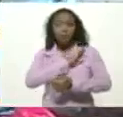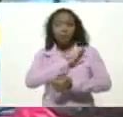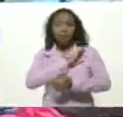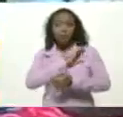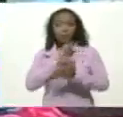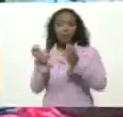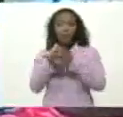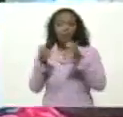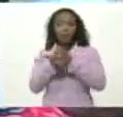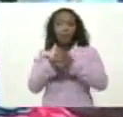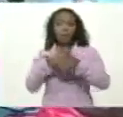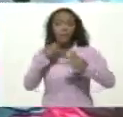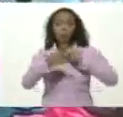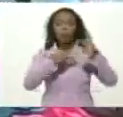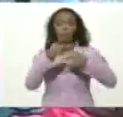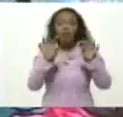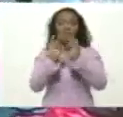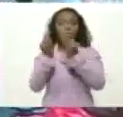producción familiar,